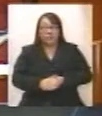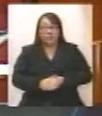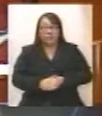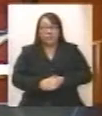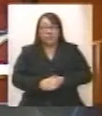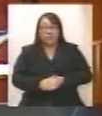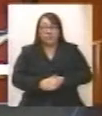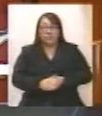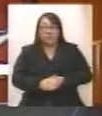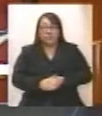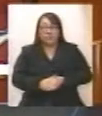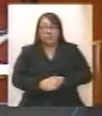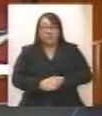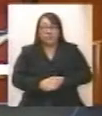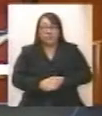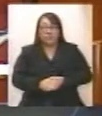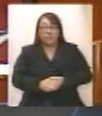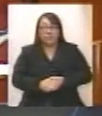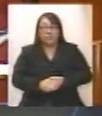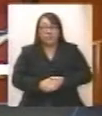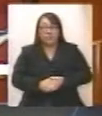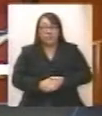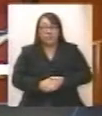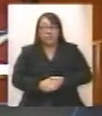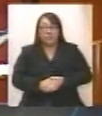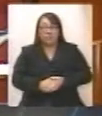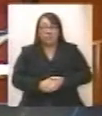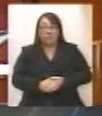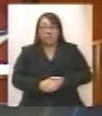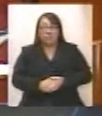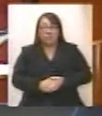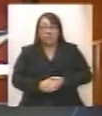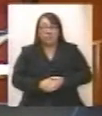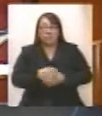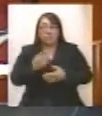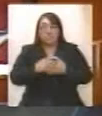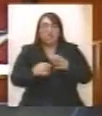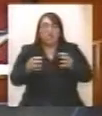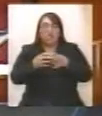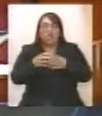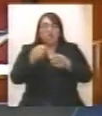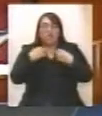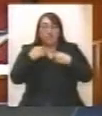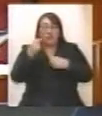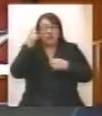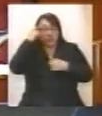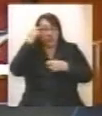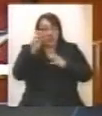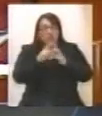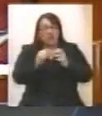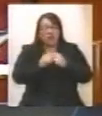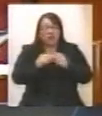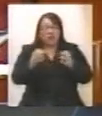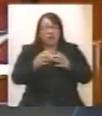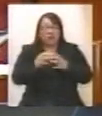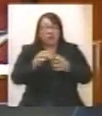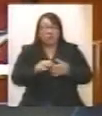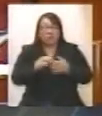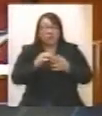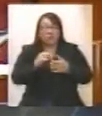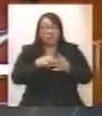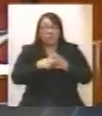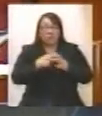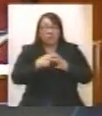Próximamente se aprobará el reglamento que permitirá fortalecer las oficinas de inteligencia regionales con equipos especializados